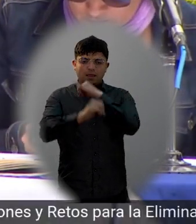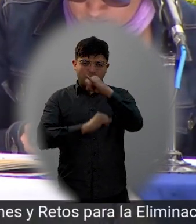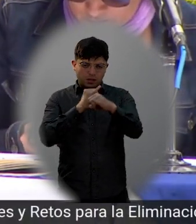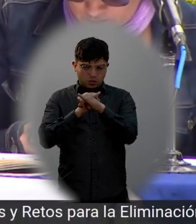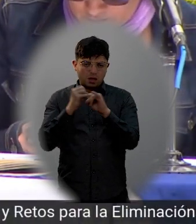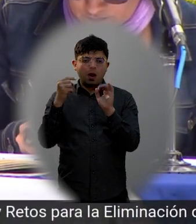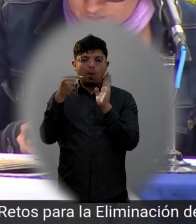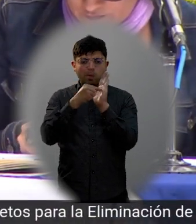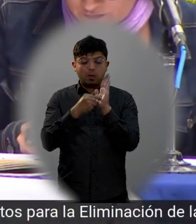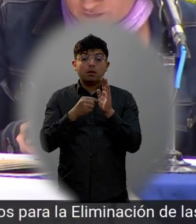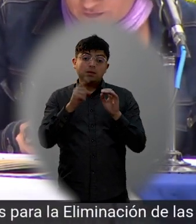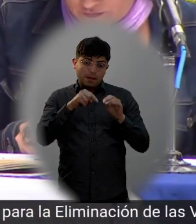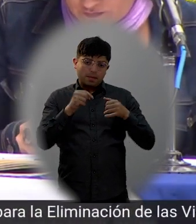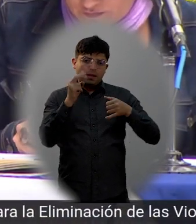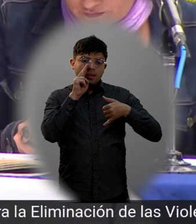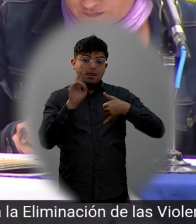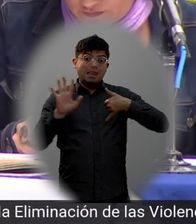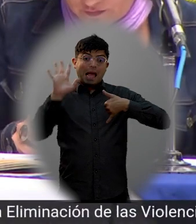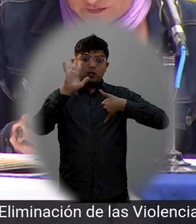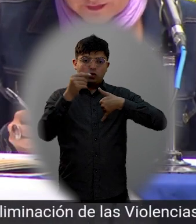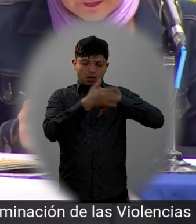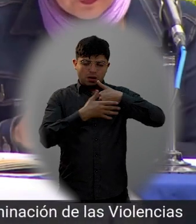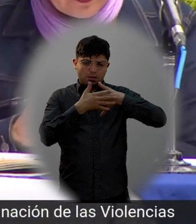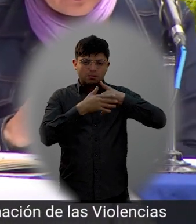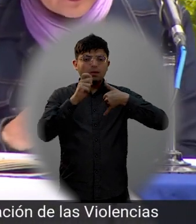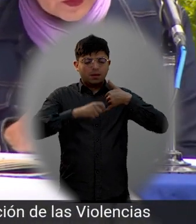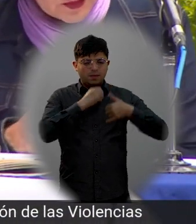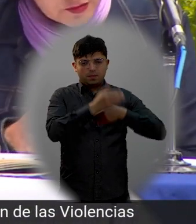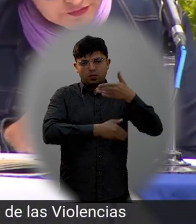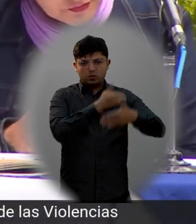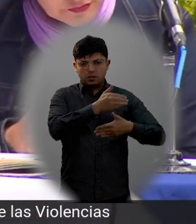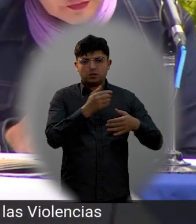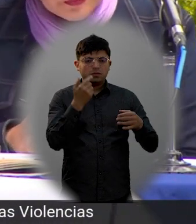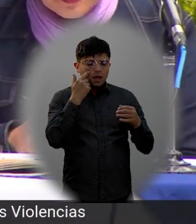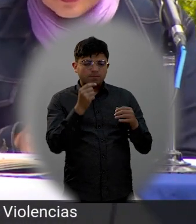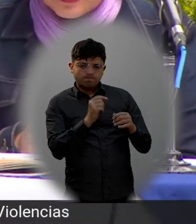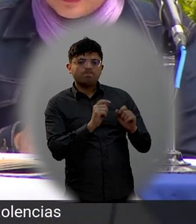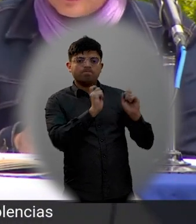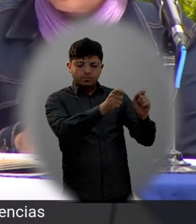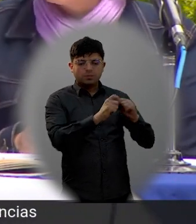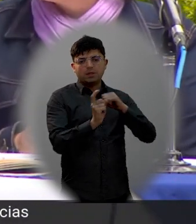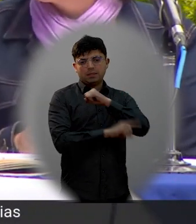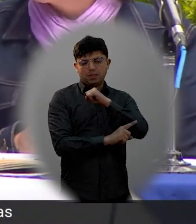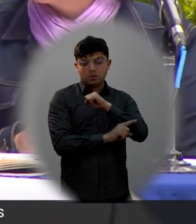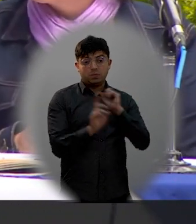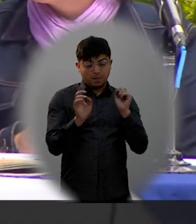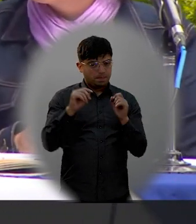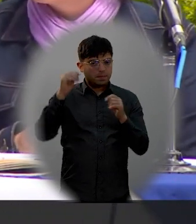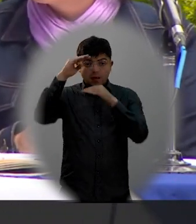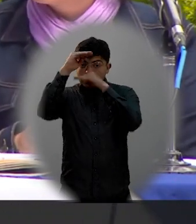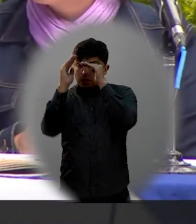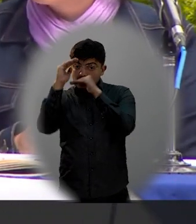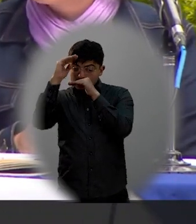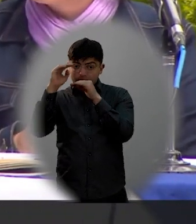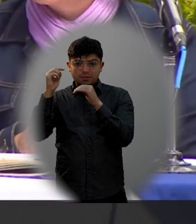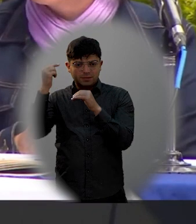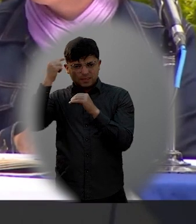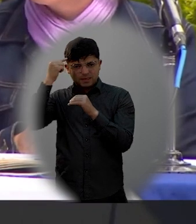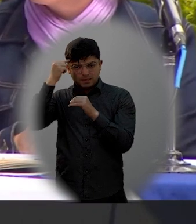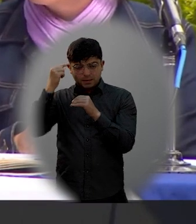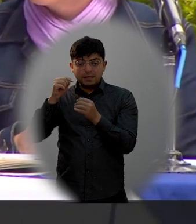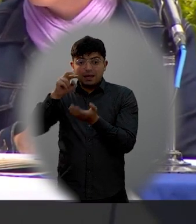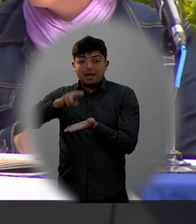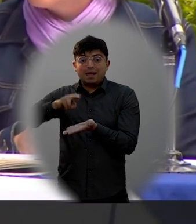internacional, pero sobre todo nacional, que deben seguir esos procesos de imposición de sanciones. Ahora, en el paradigma restaurativo, que es la